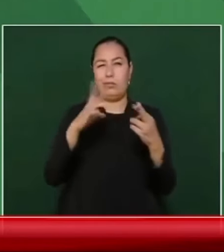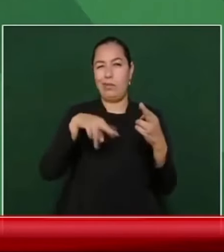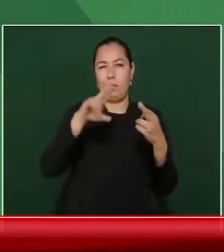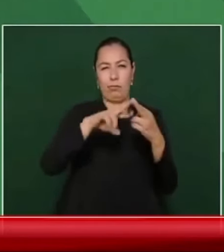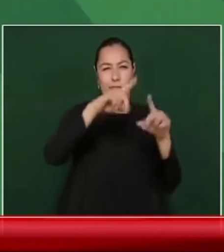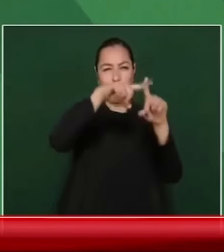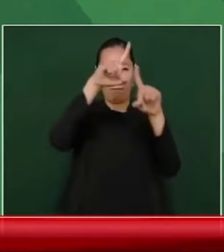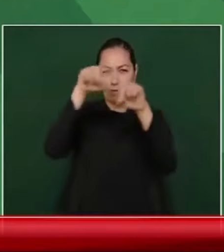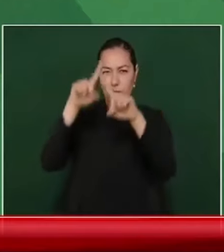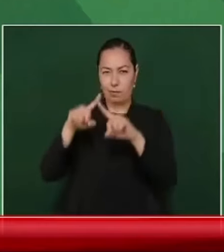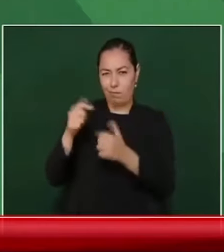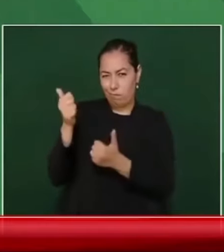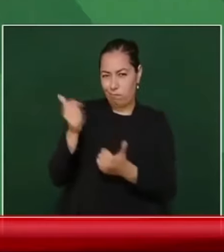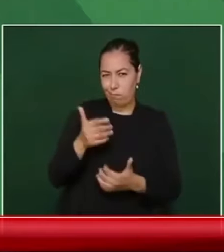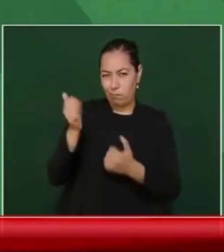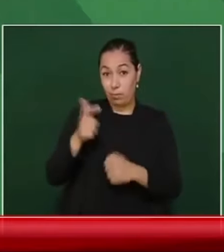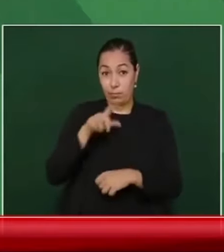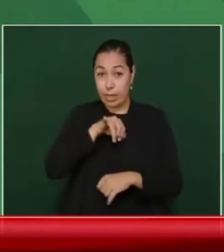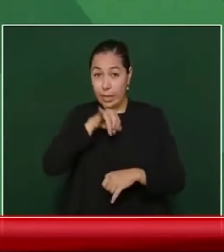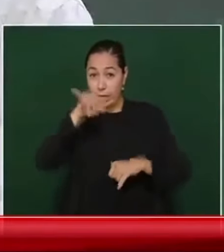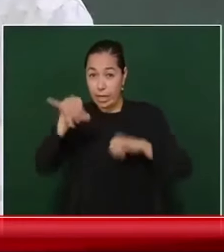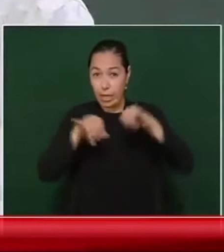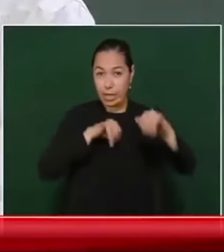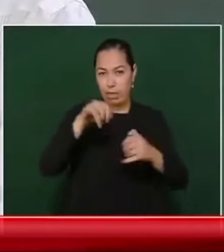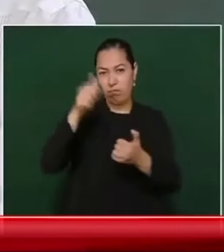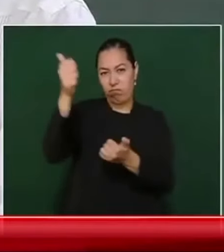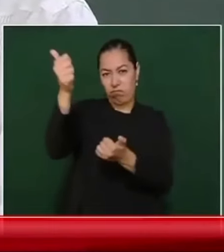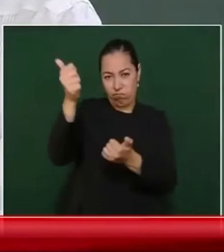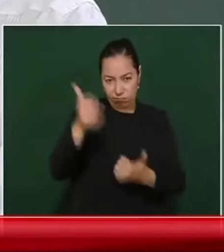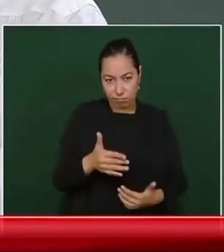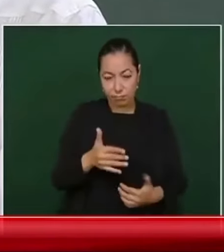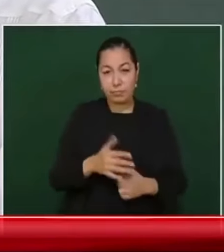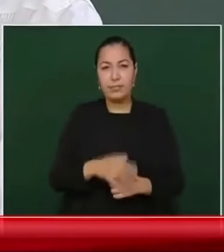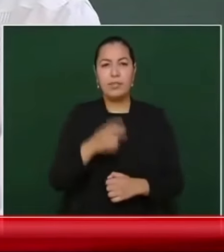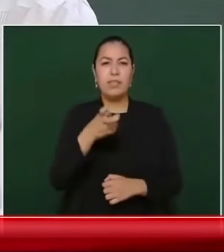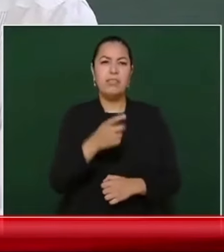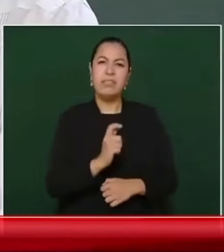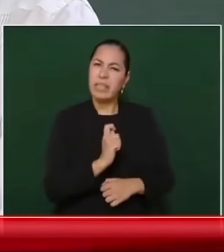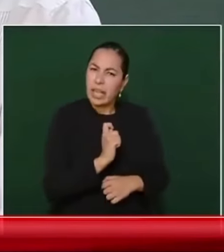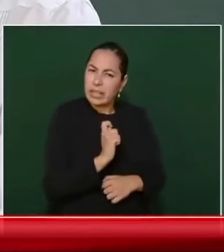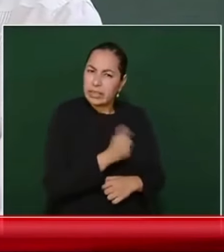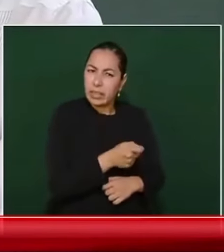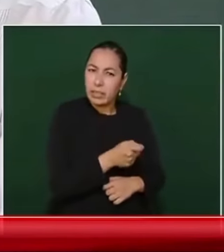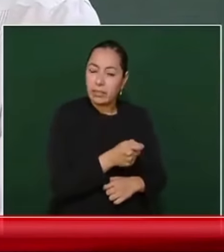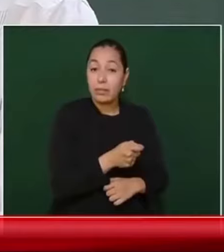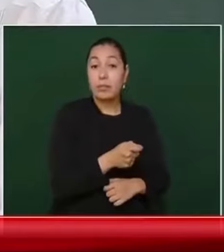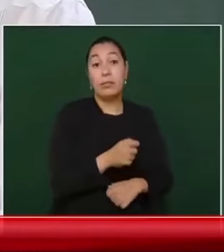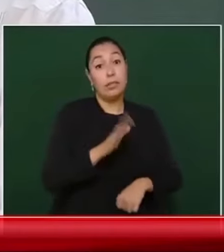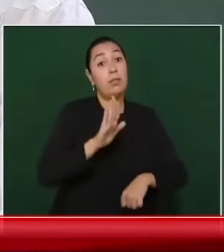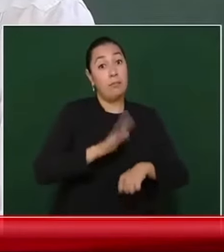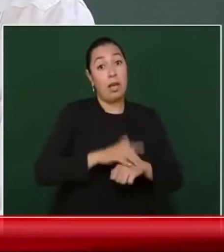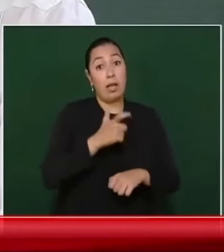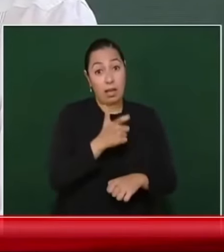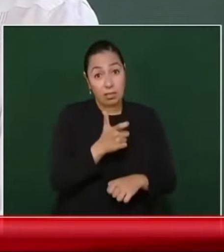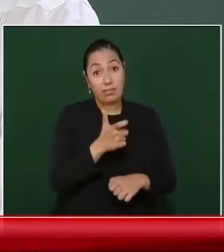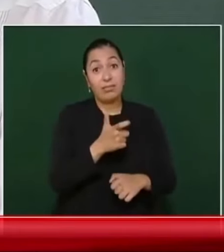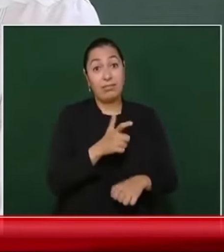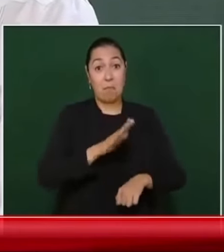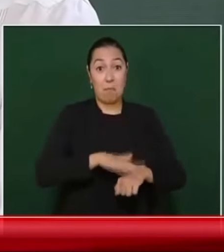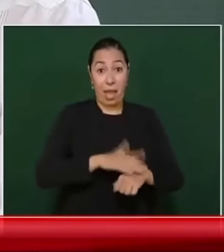de regiones distantes significa incrementar los costos